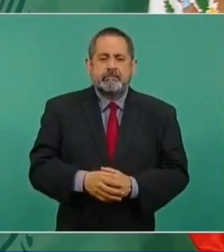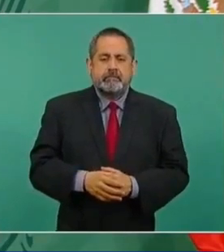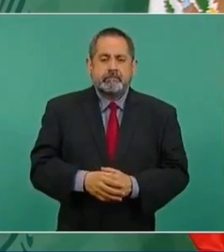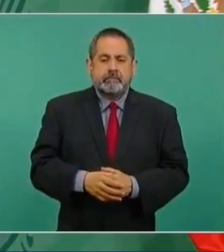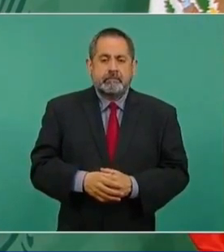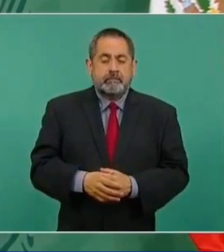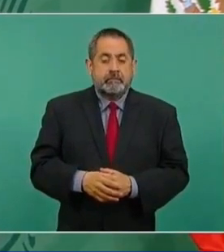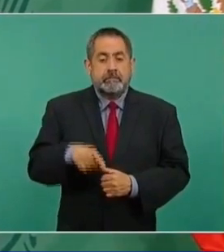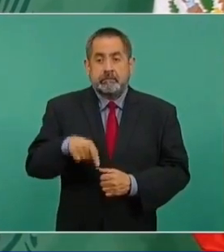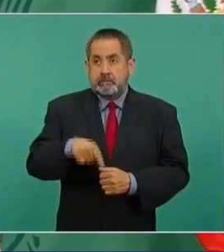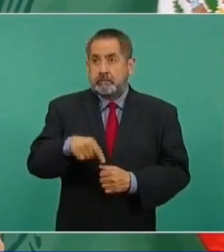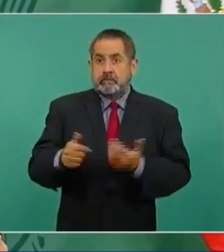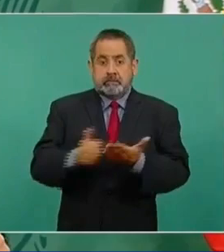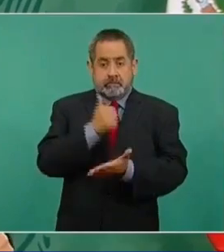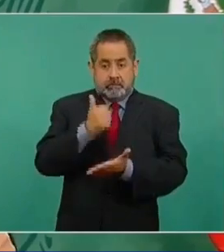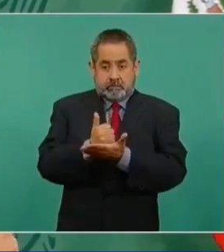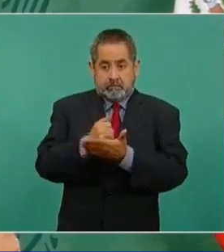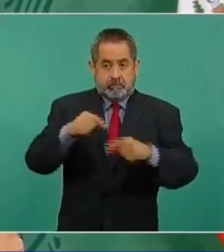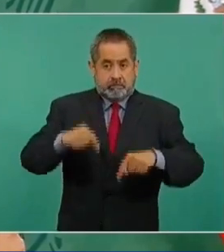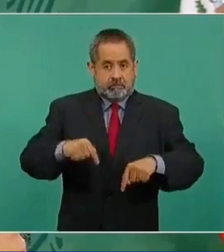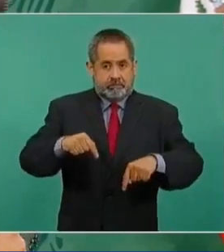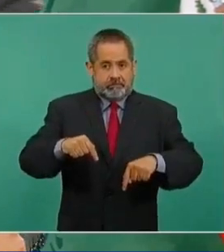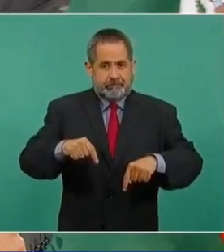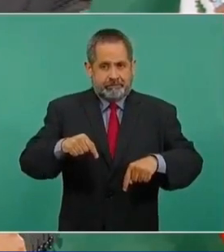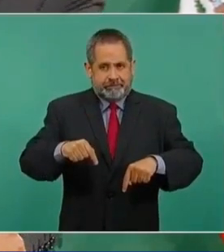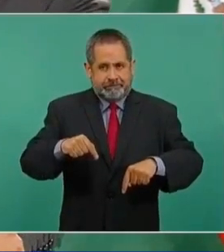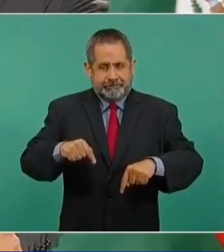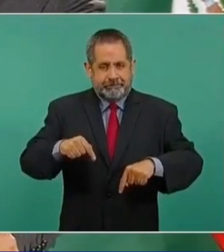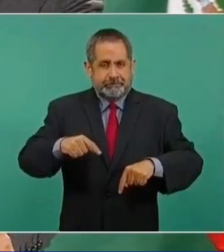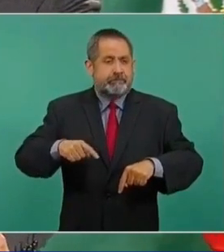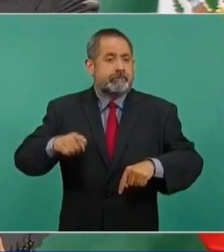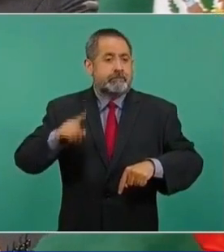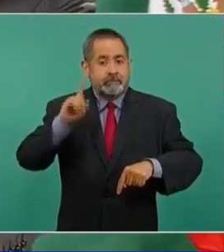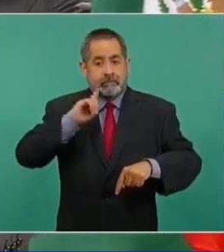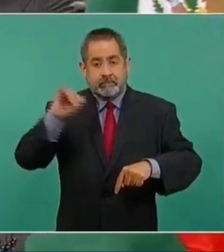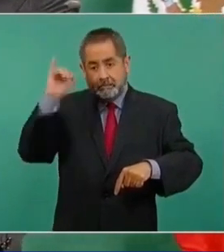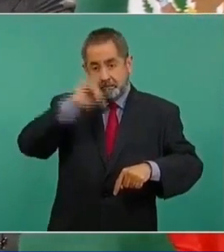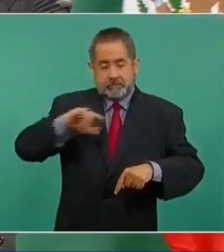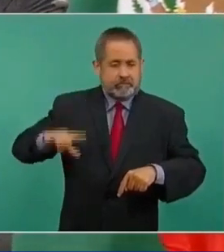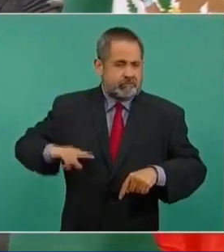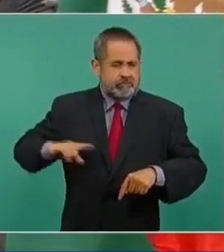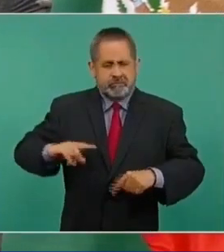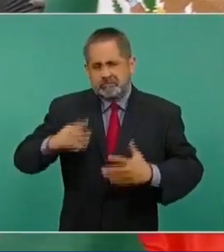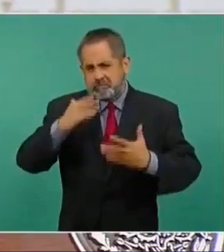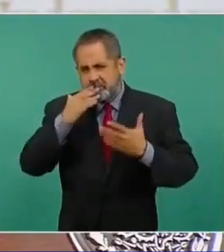Pero ya aquí en la ciudad, que la jefa de gobierno ha hecho un trabajo